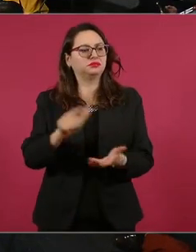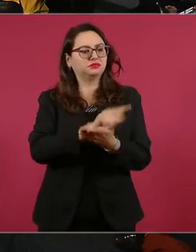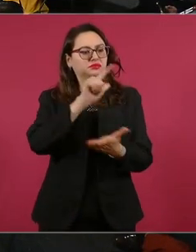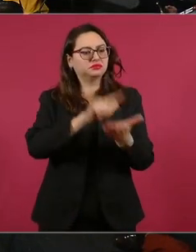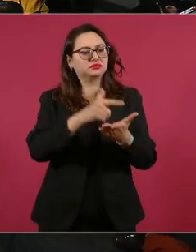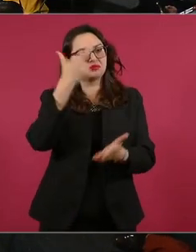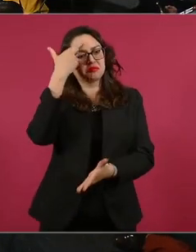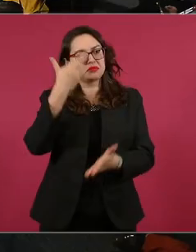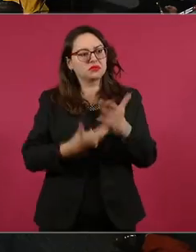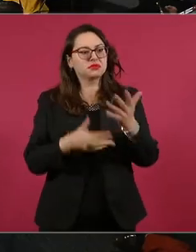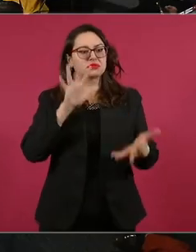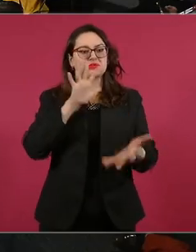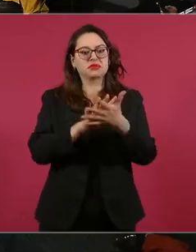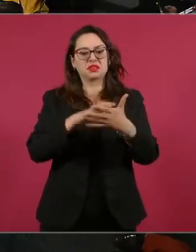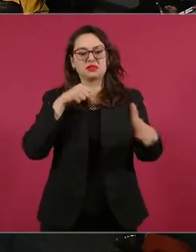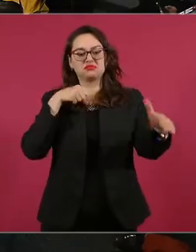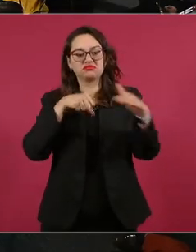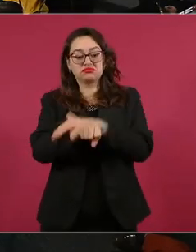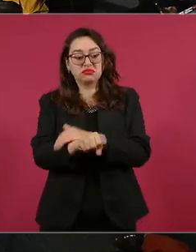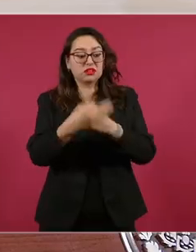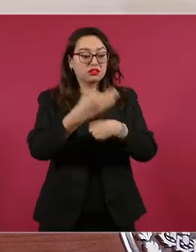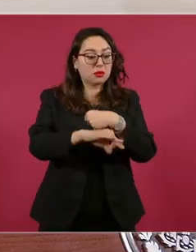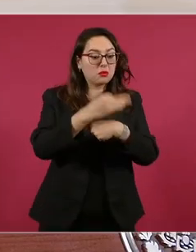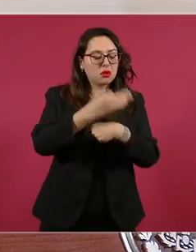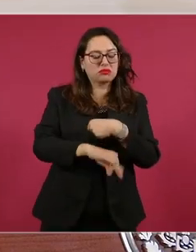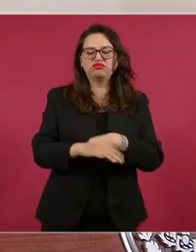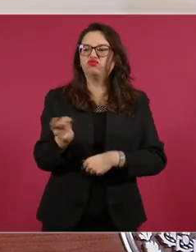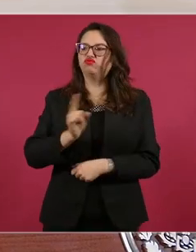Hoy. La quieren quitar.